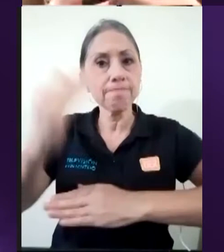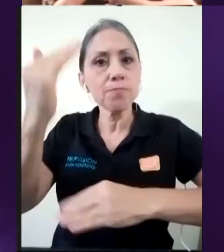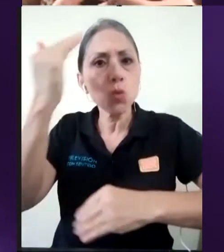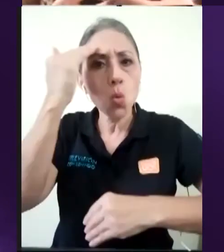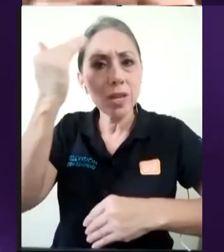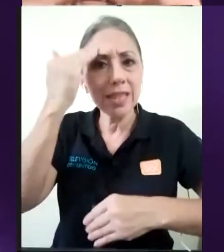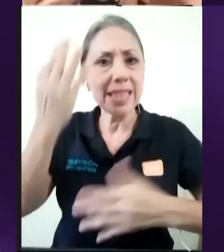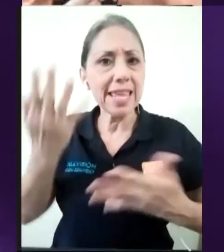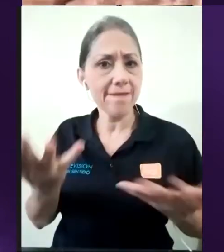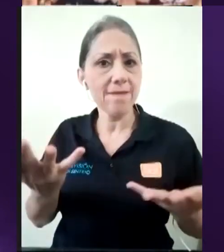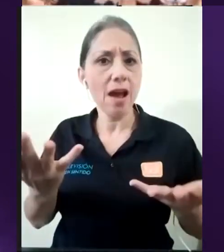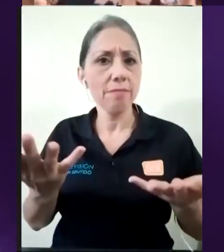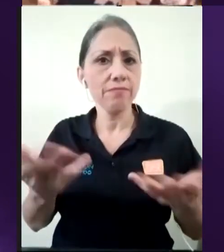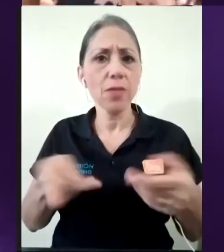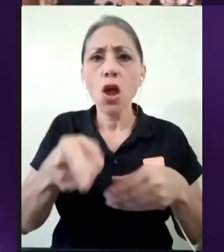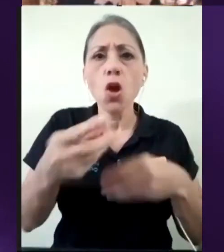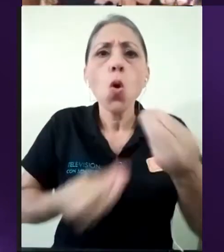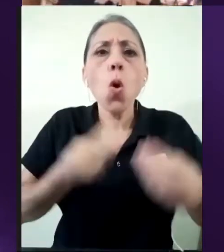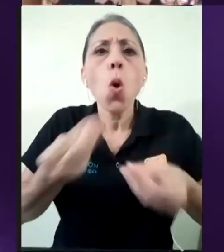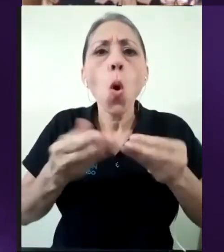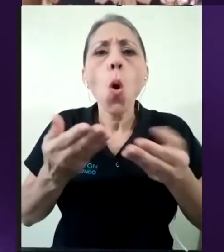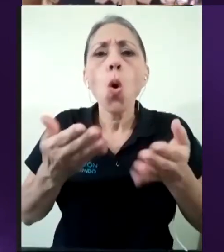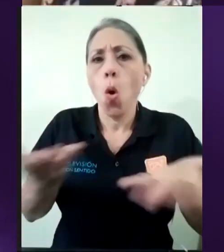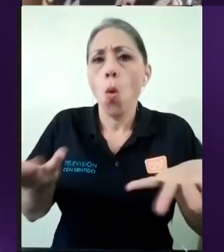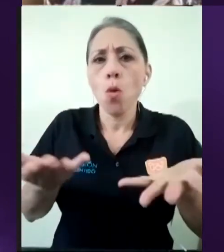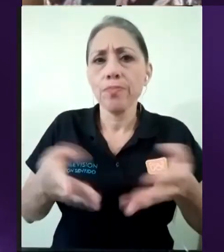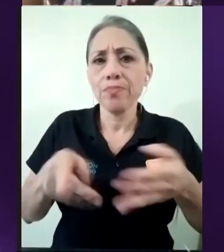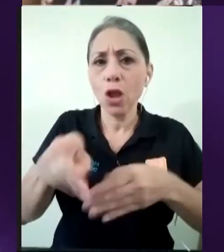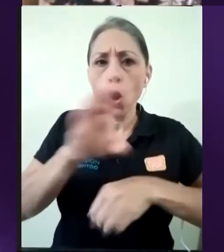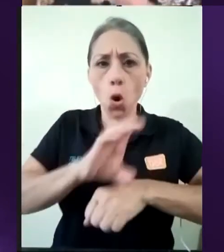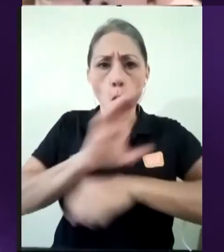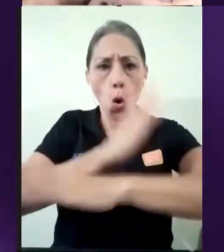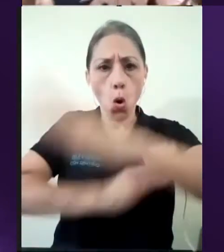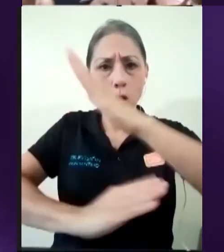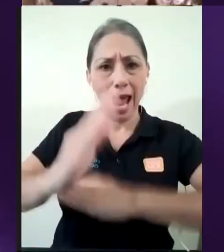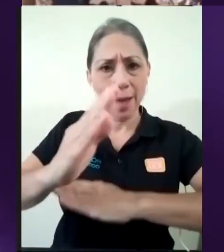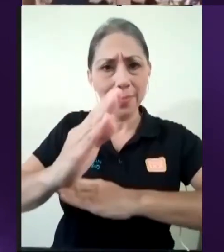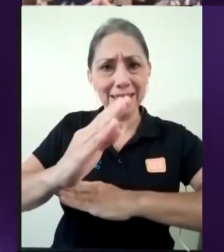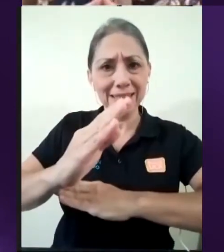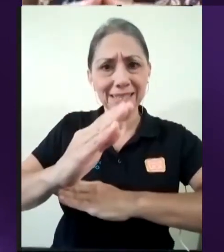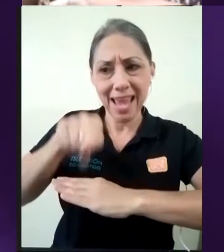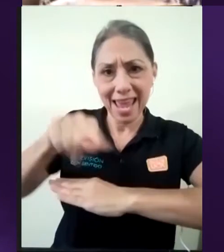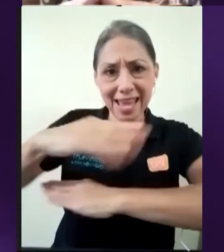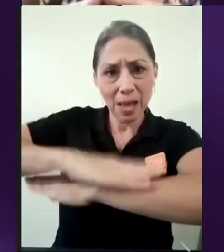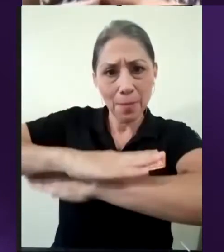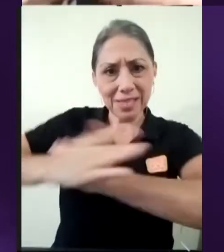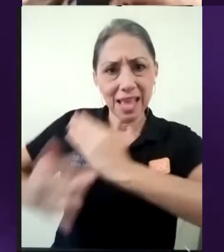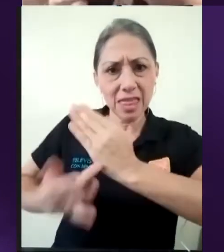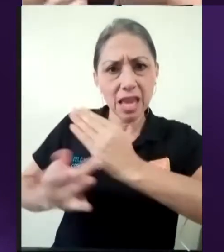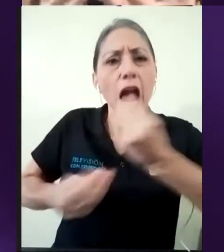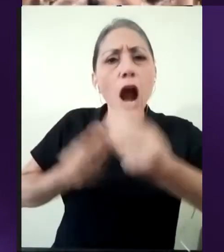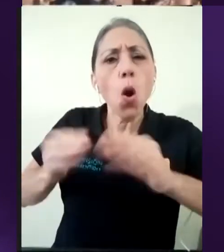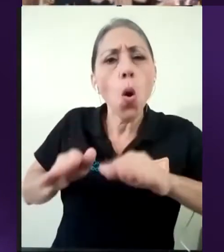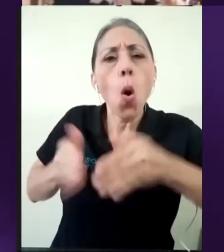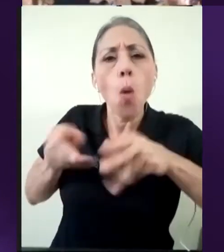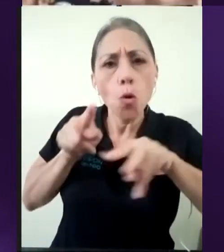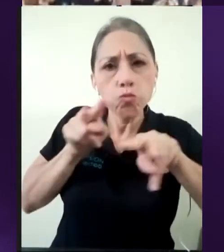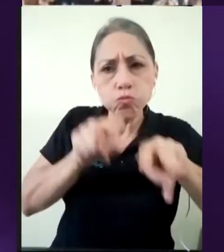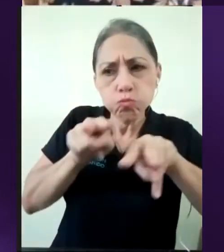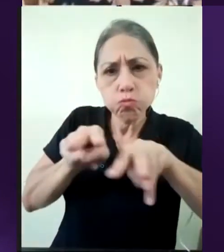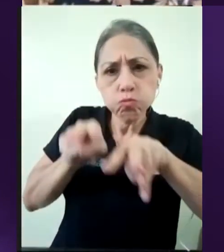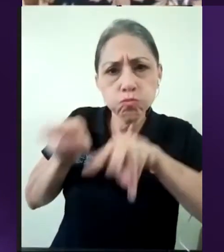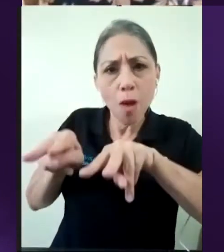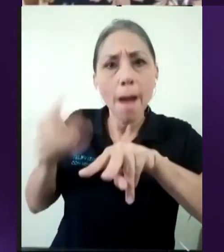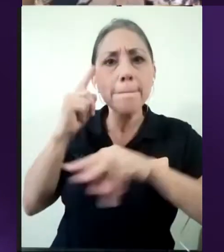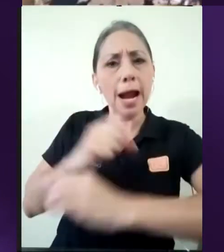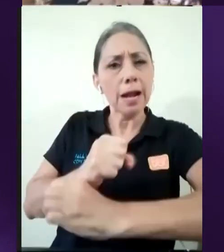ha hecho rectoría desde la posición de CONAPDIS en esta mesa técnica para garantizar que toda la información y la